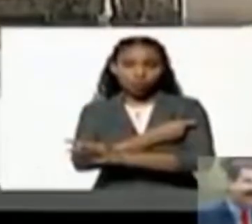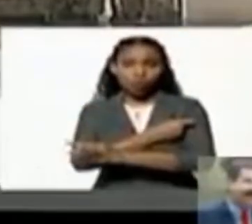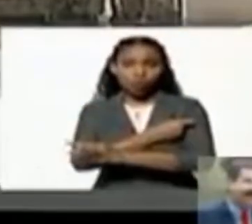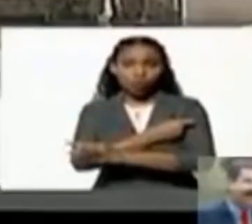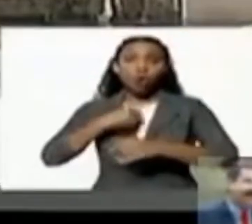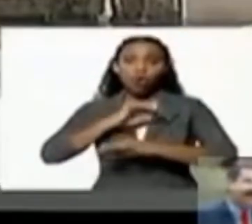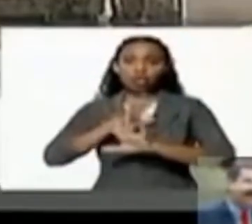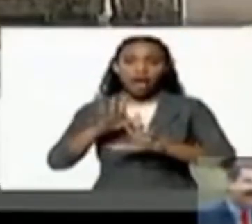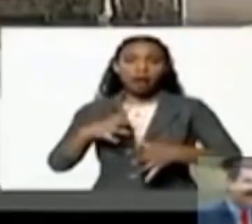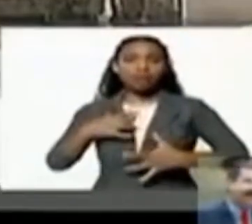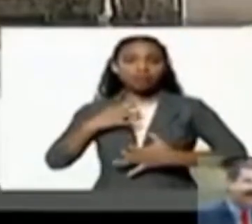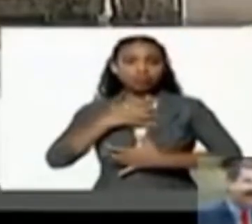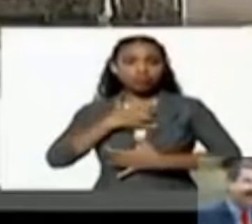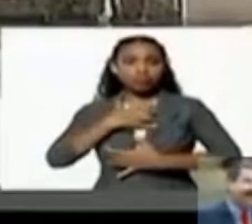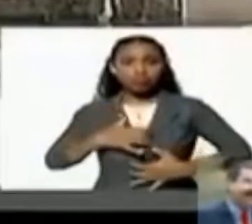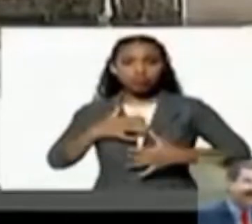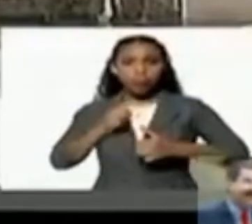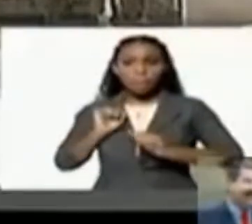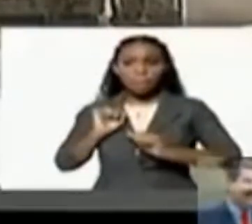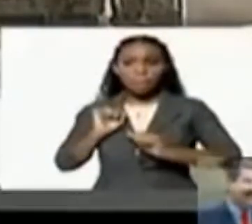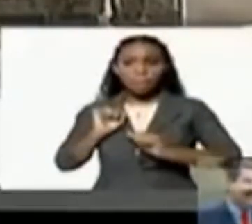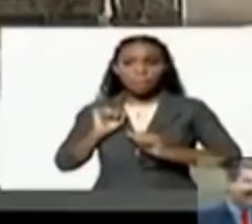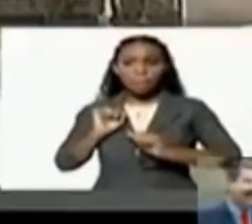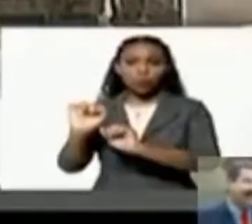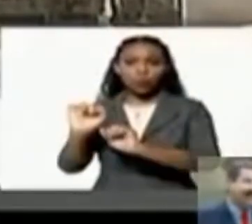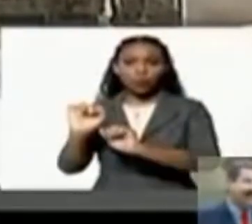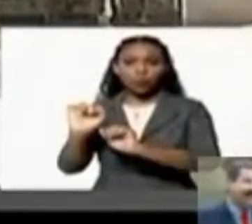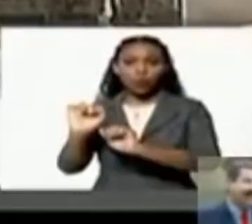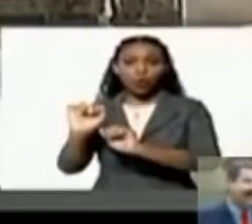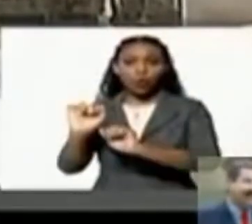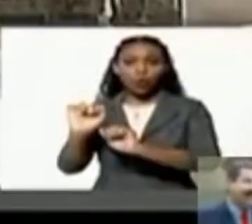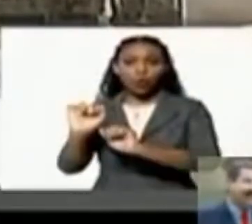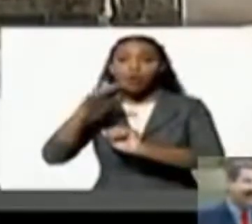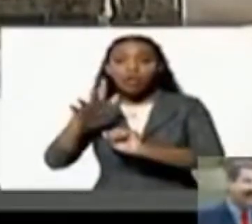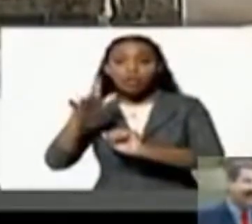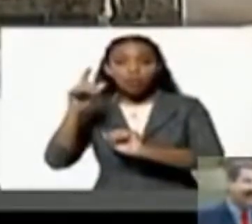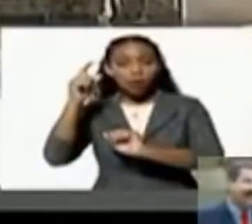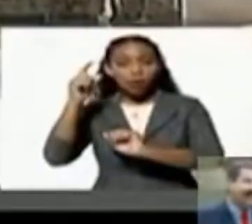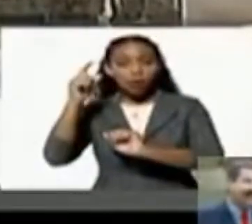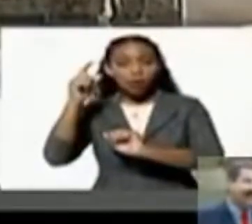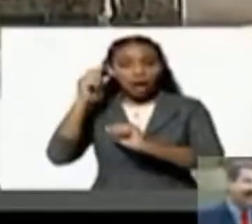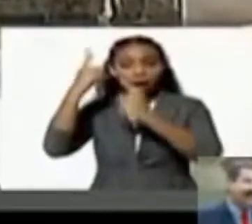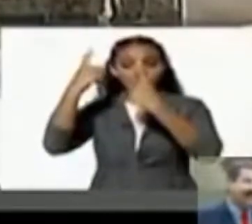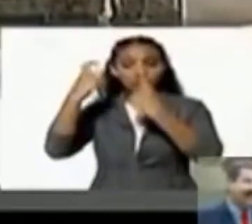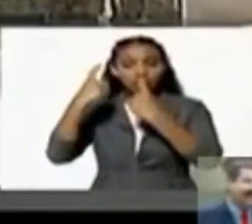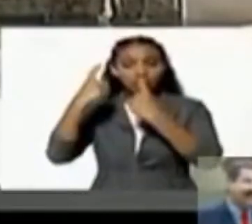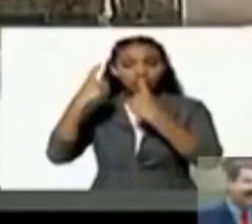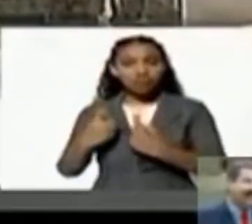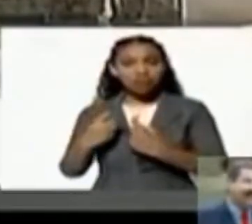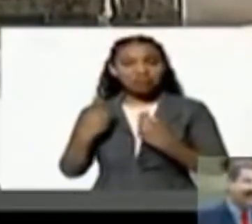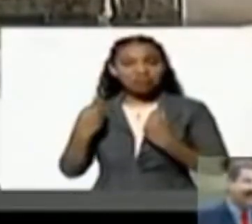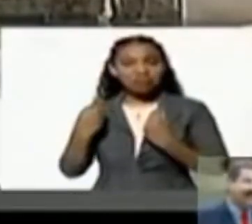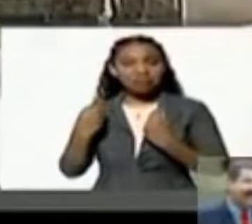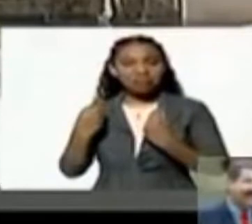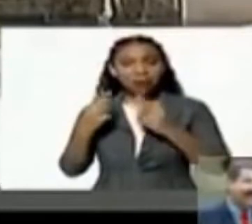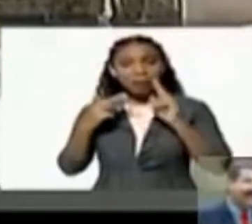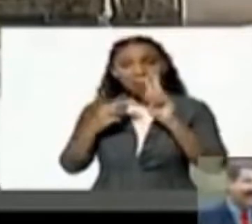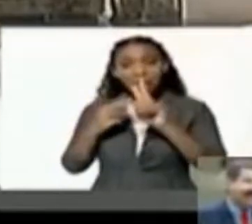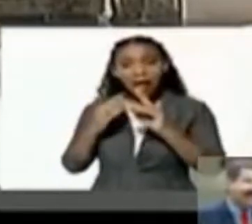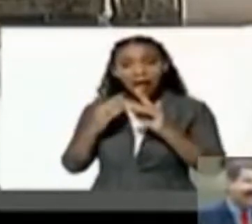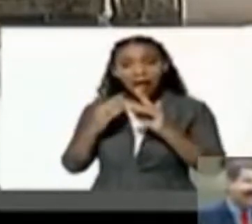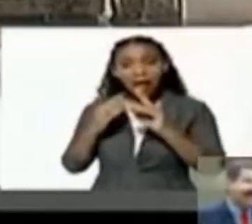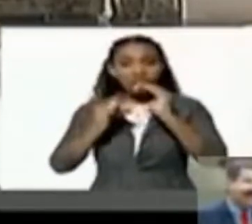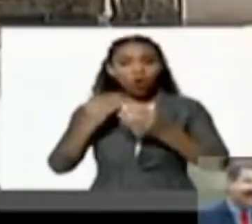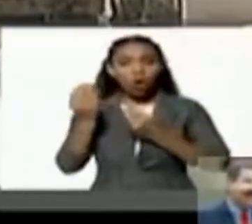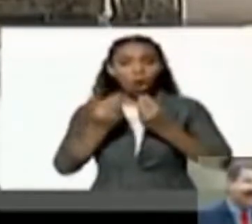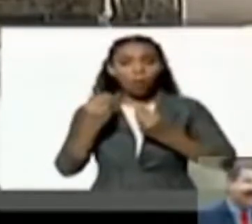Yo tengo inmunología ahorita. Los próximos días nos va a hacer los exámenes para, bueno, ver el nivel de